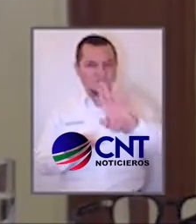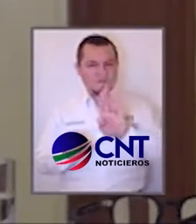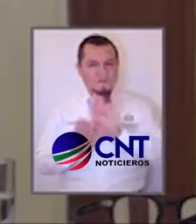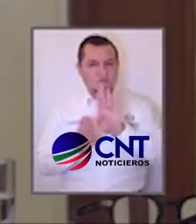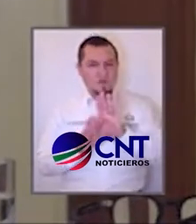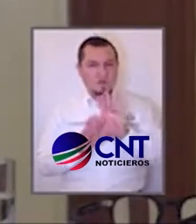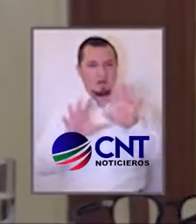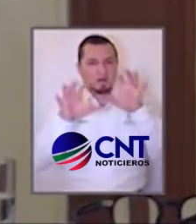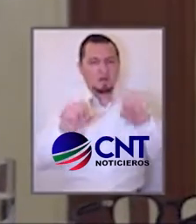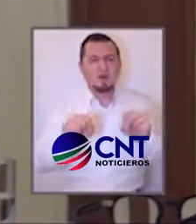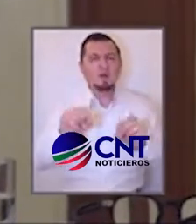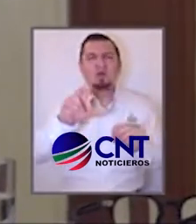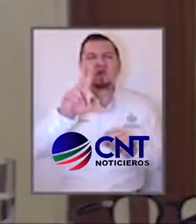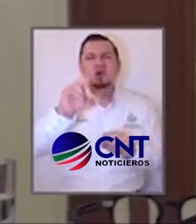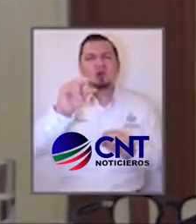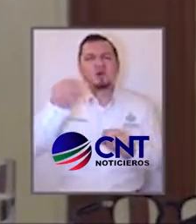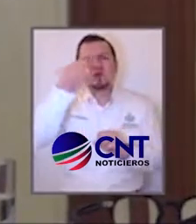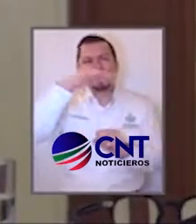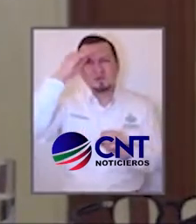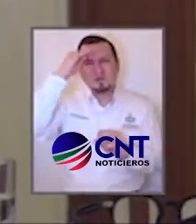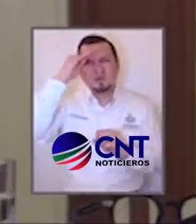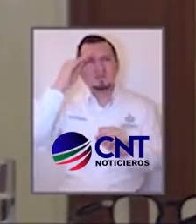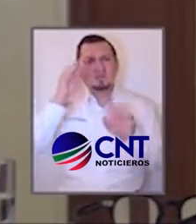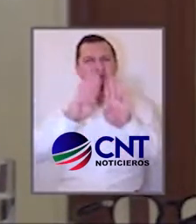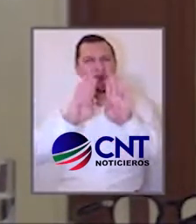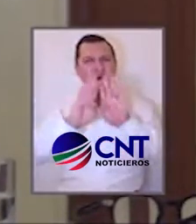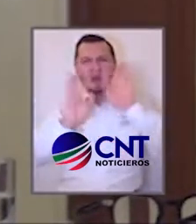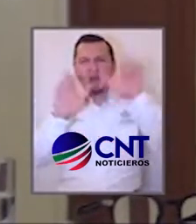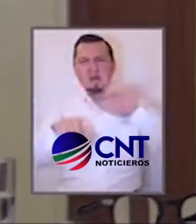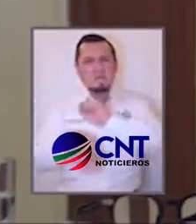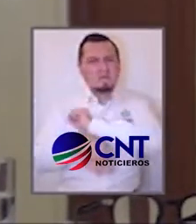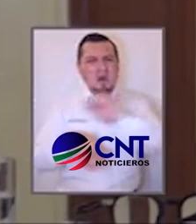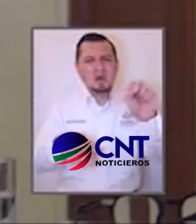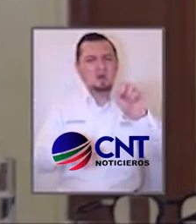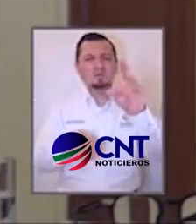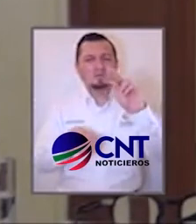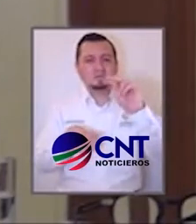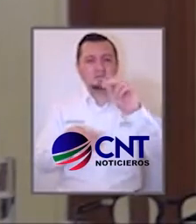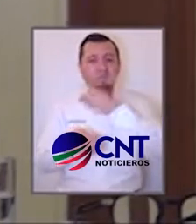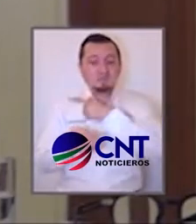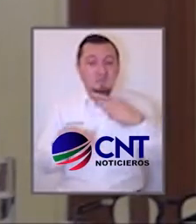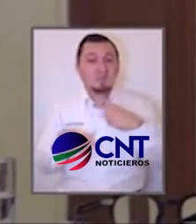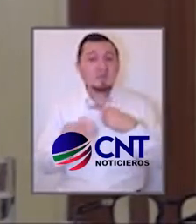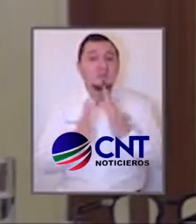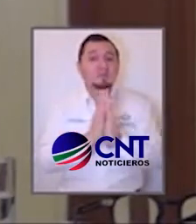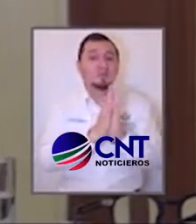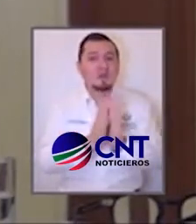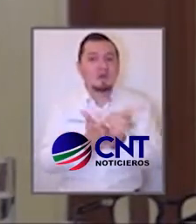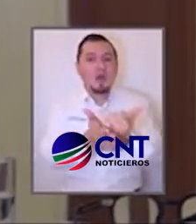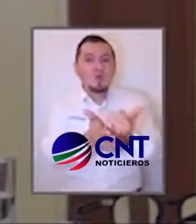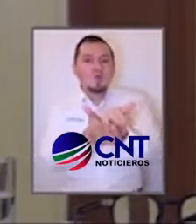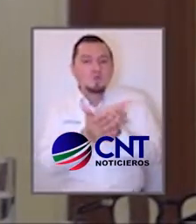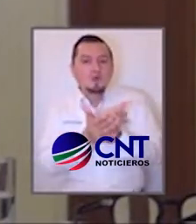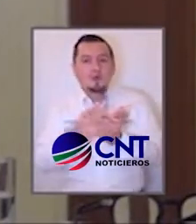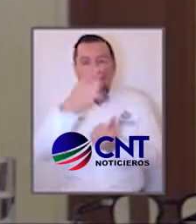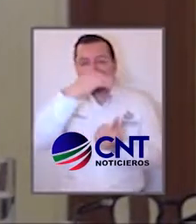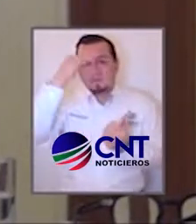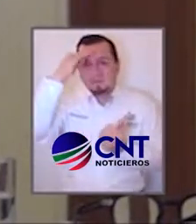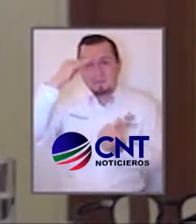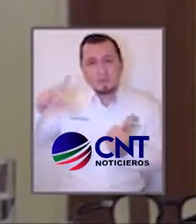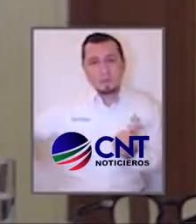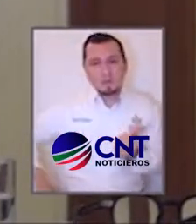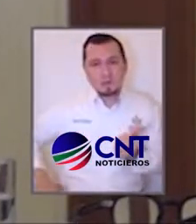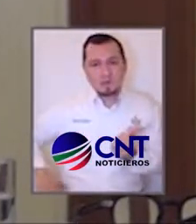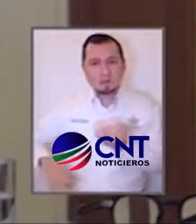hablando es una corresponsabilidad cívica, de que todos tenemos que hacer equipo, la